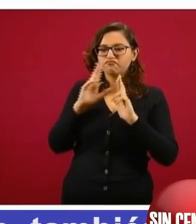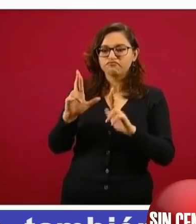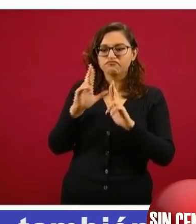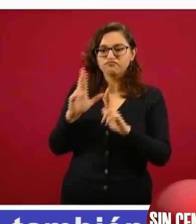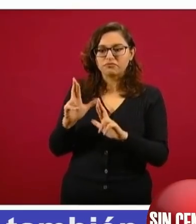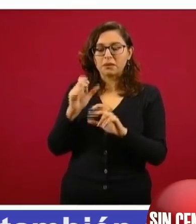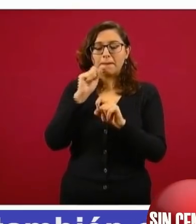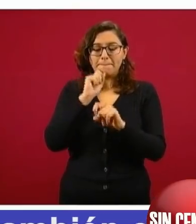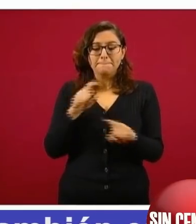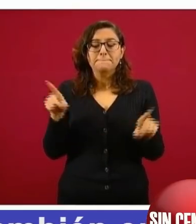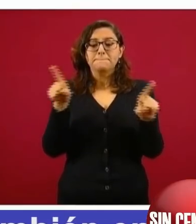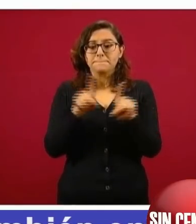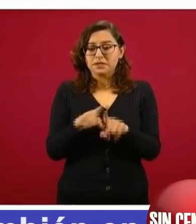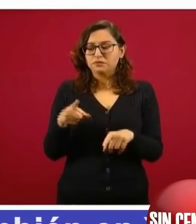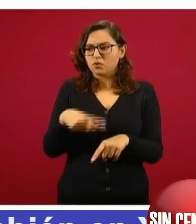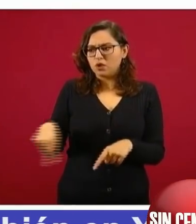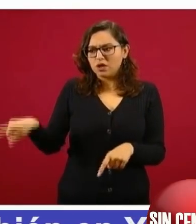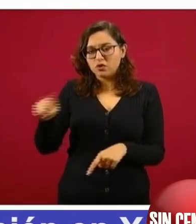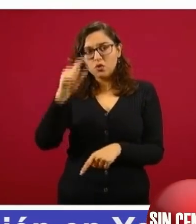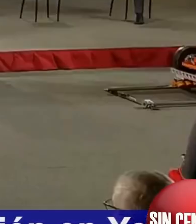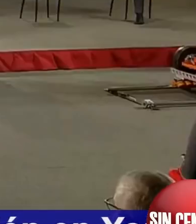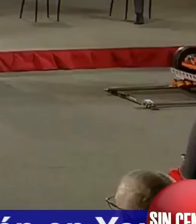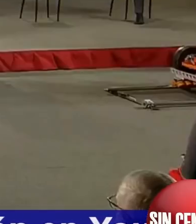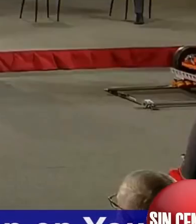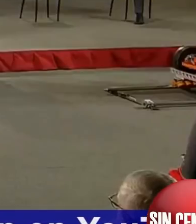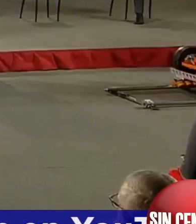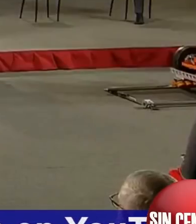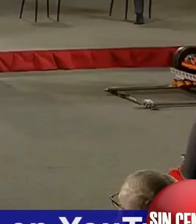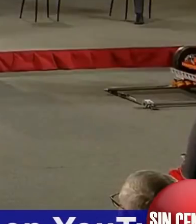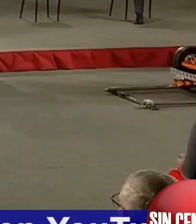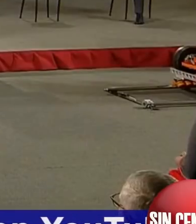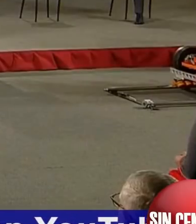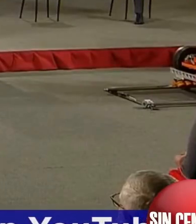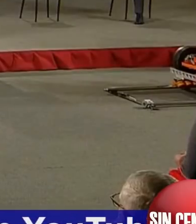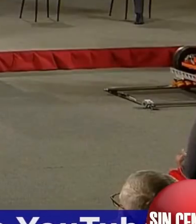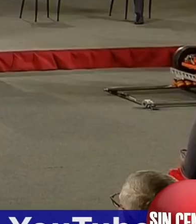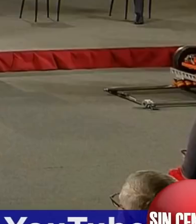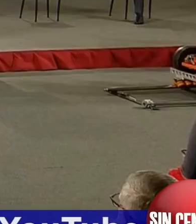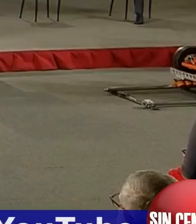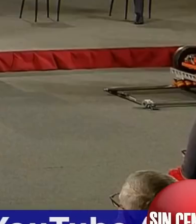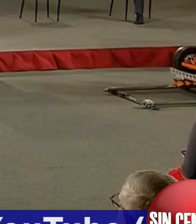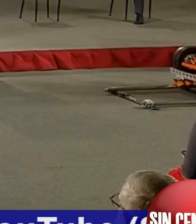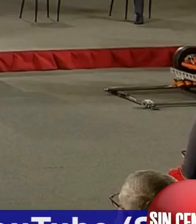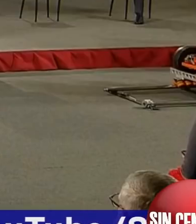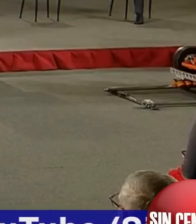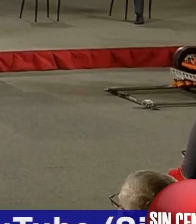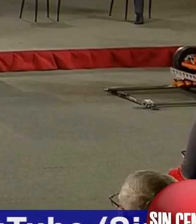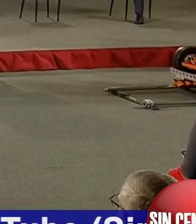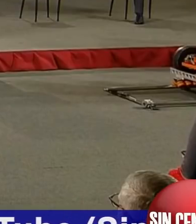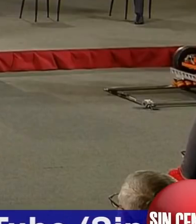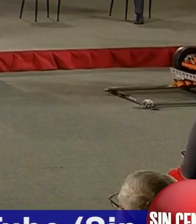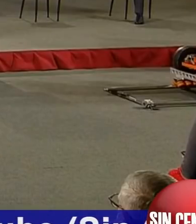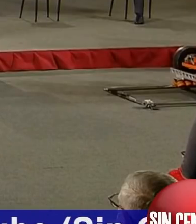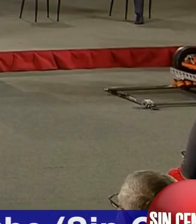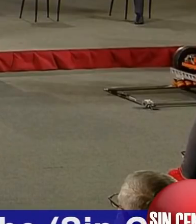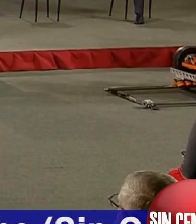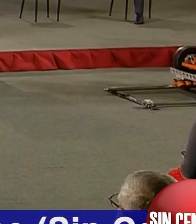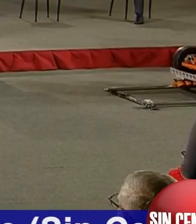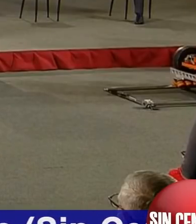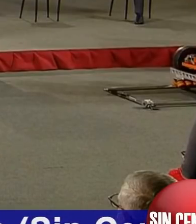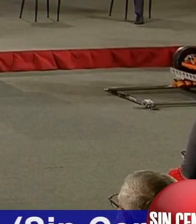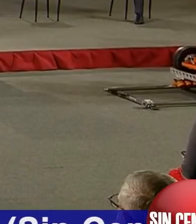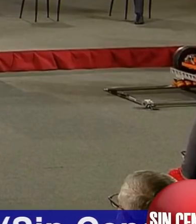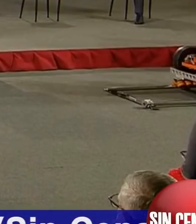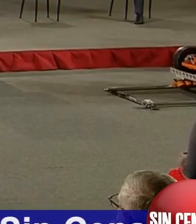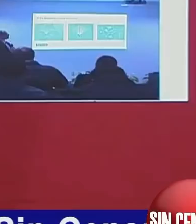consideraron además las sugerencias que ellos hacían, y hubieron algunas modificaciones al a las coordenadas exactas de alguno de